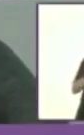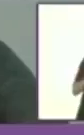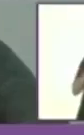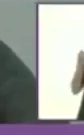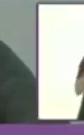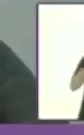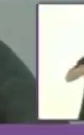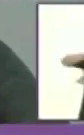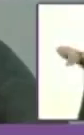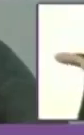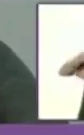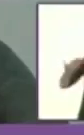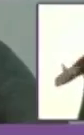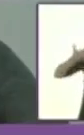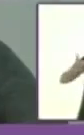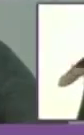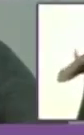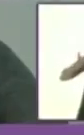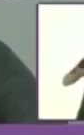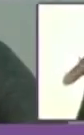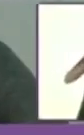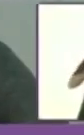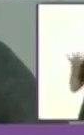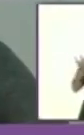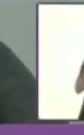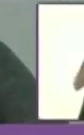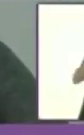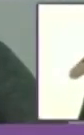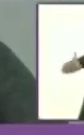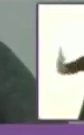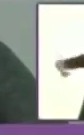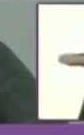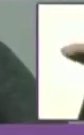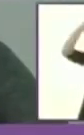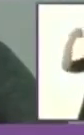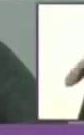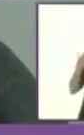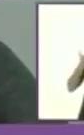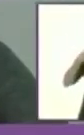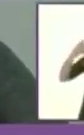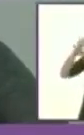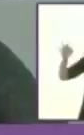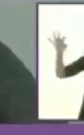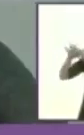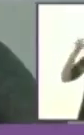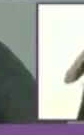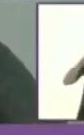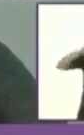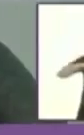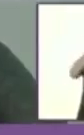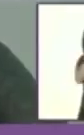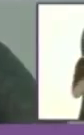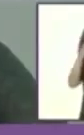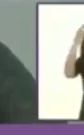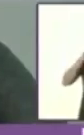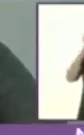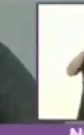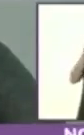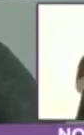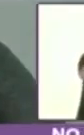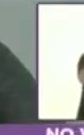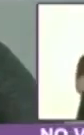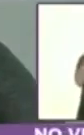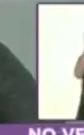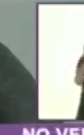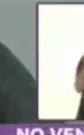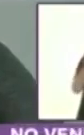realidad no hay propuestas que rescatar. Además, al ser ya al final de las campañas, donde ya se han dado todas las propuestas, en